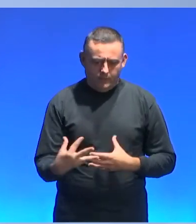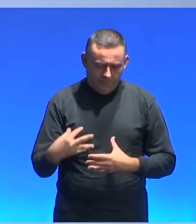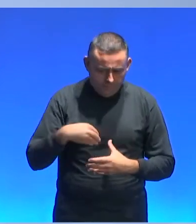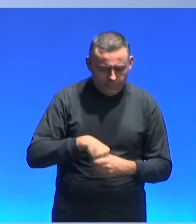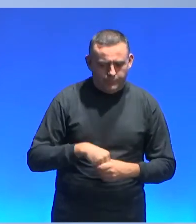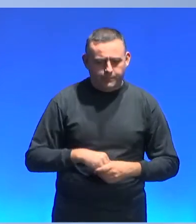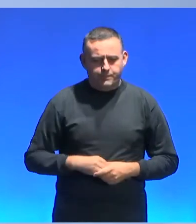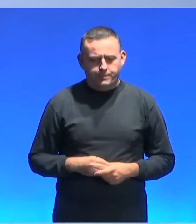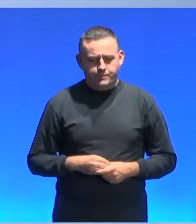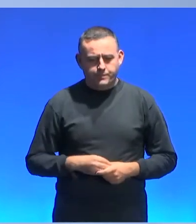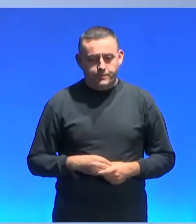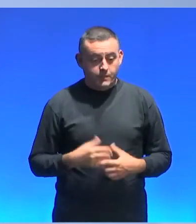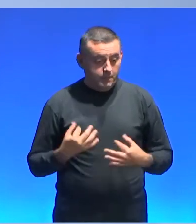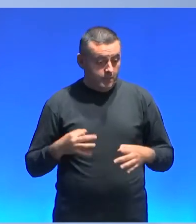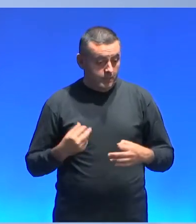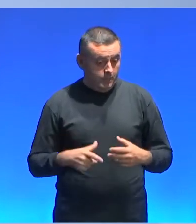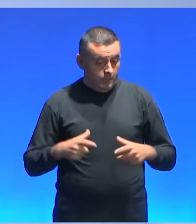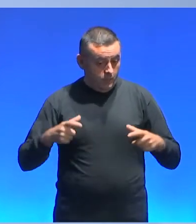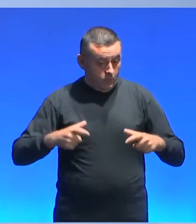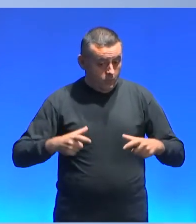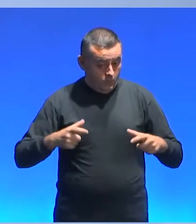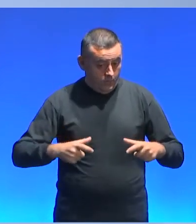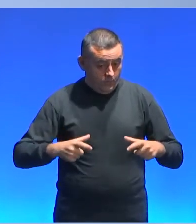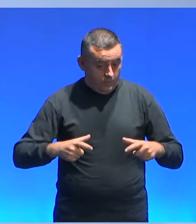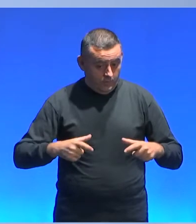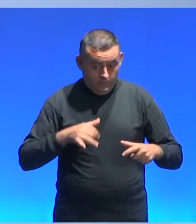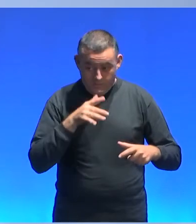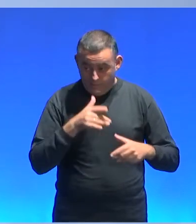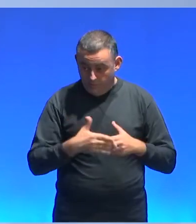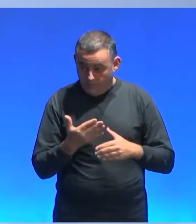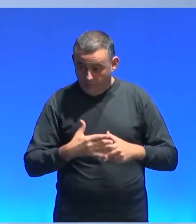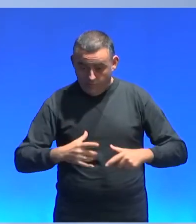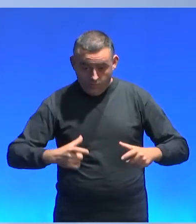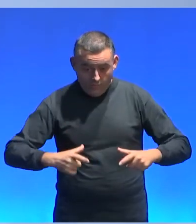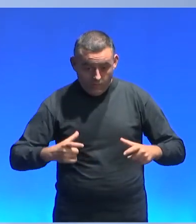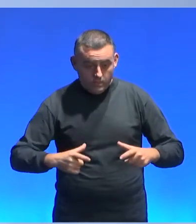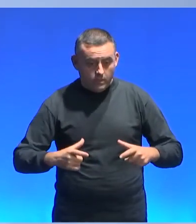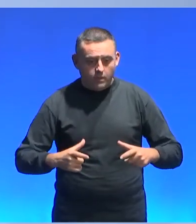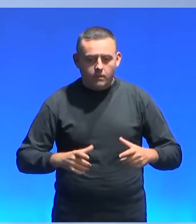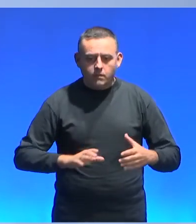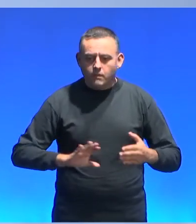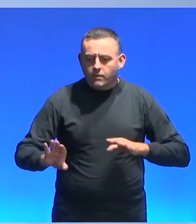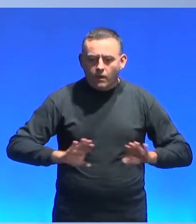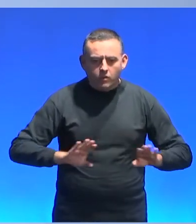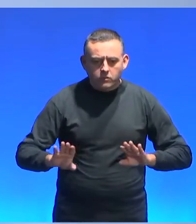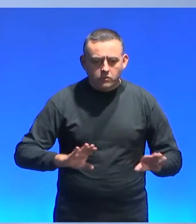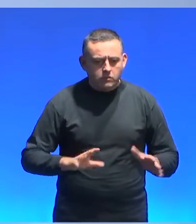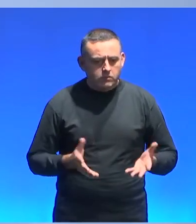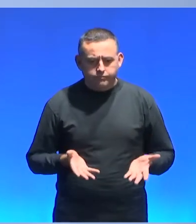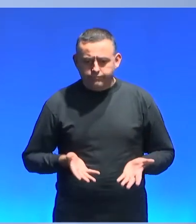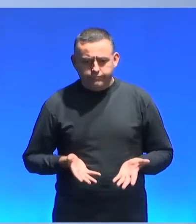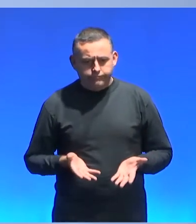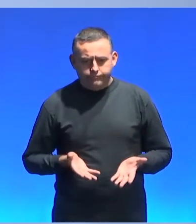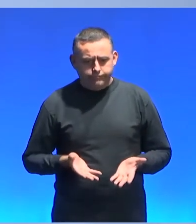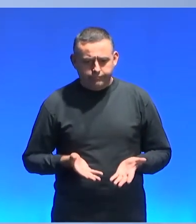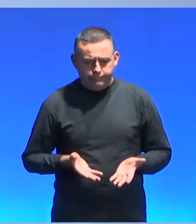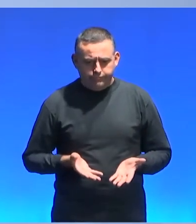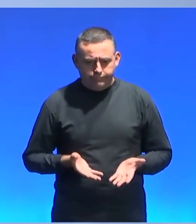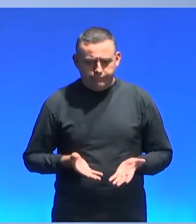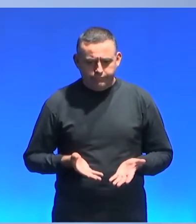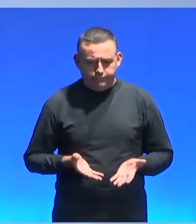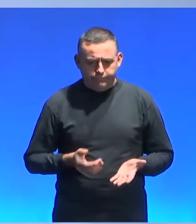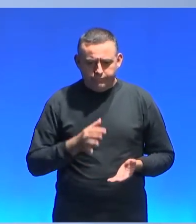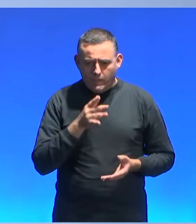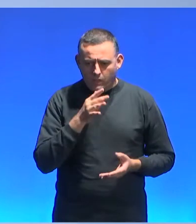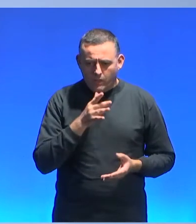ha desaparecido en la ciudad moderna. Las habitaciones se han desplazado al primer